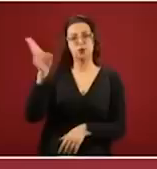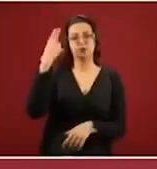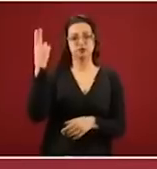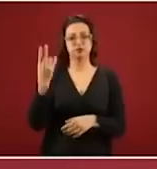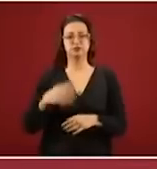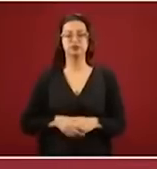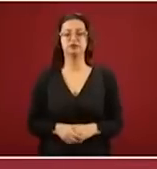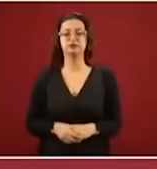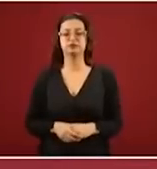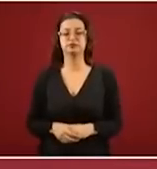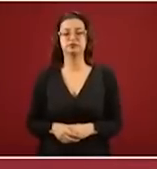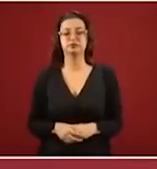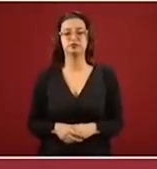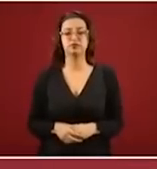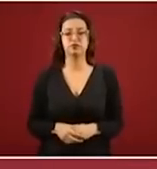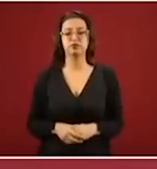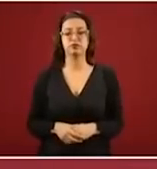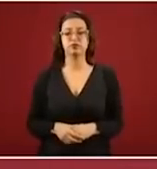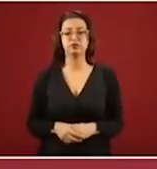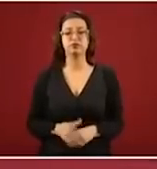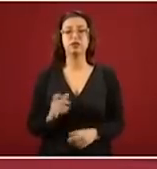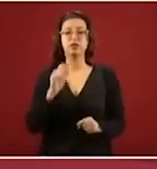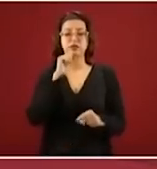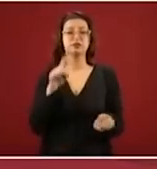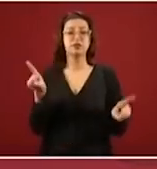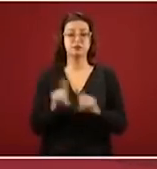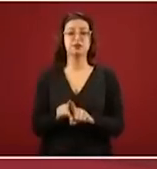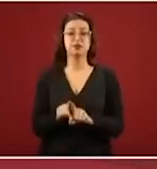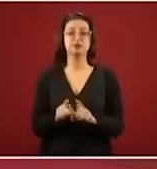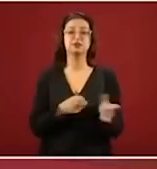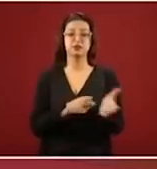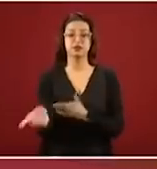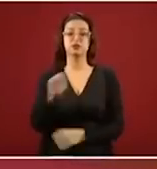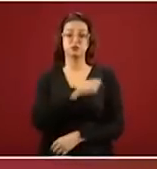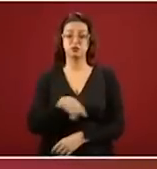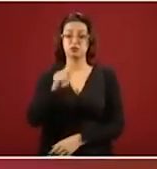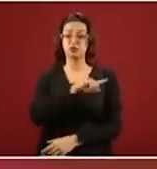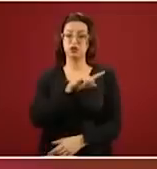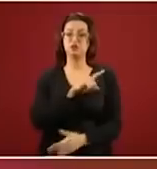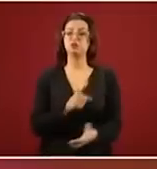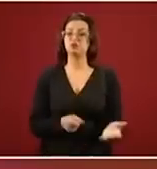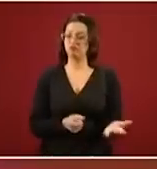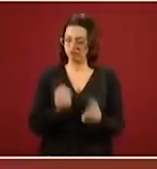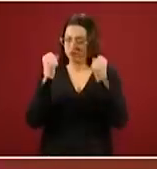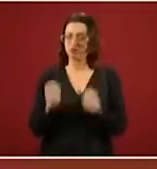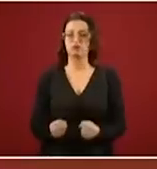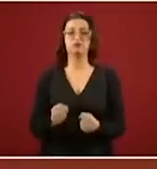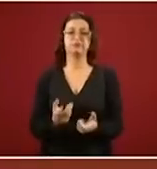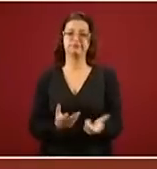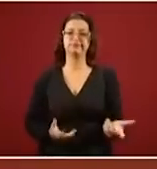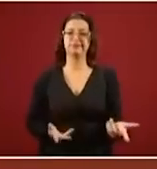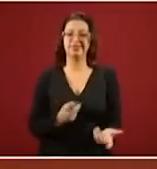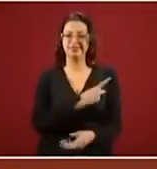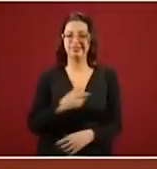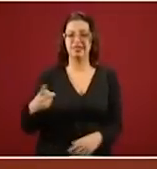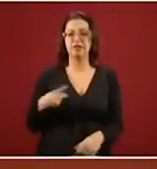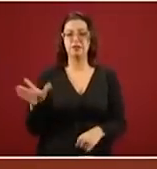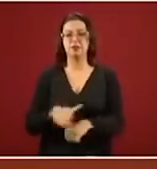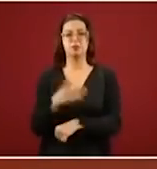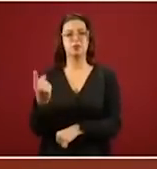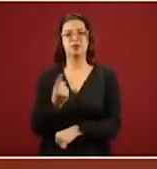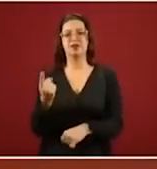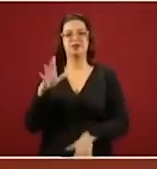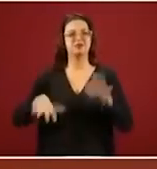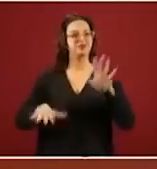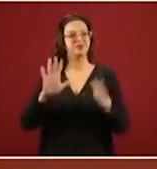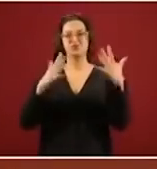necesarias y vamos a garantizar el derecho a la salud que esto también este no se entiende